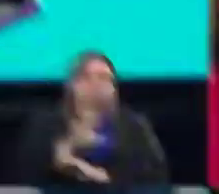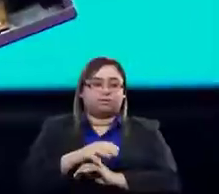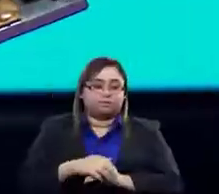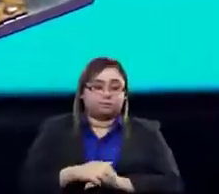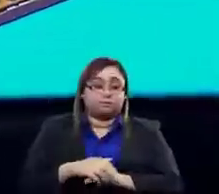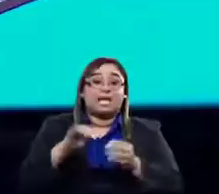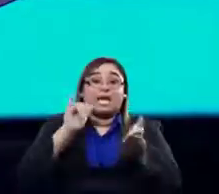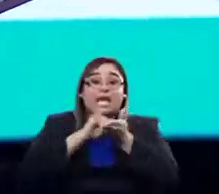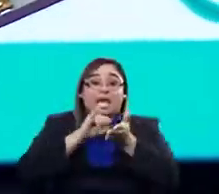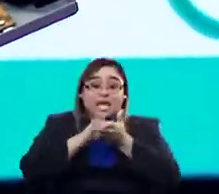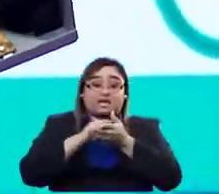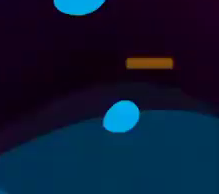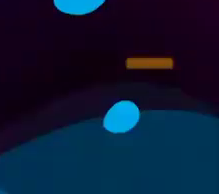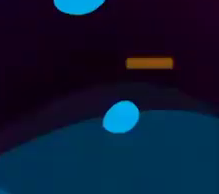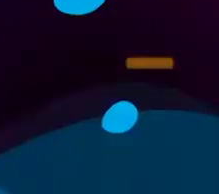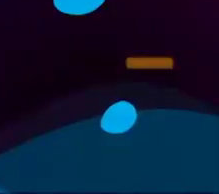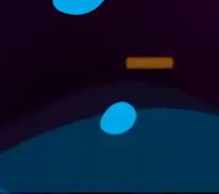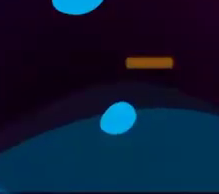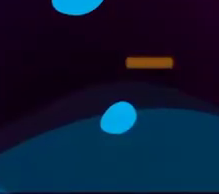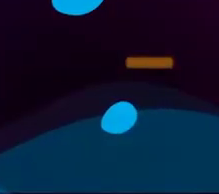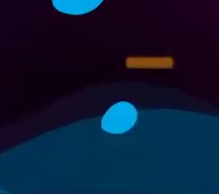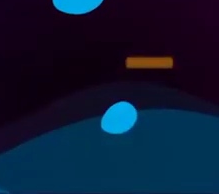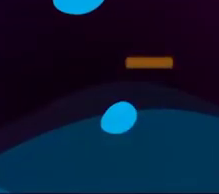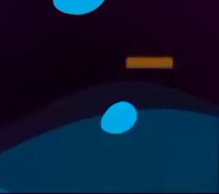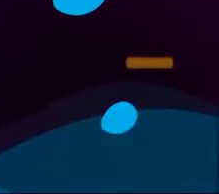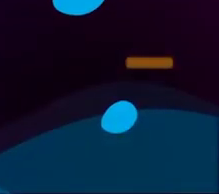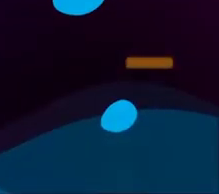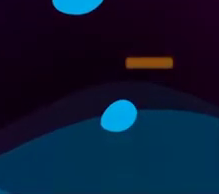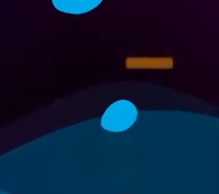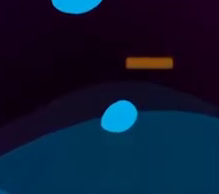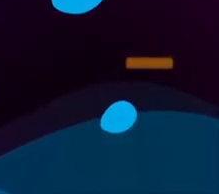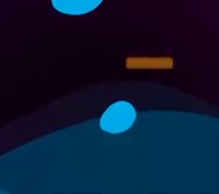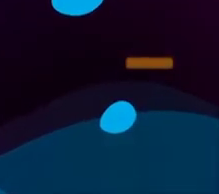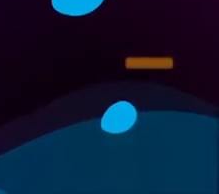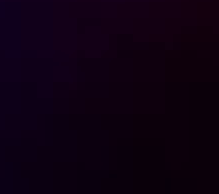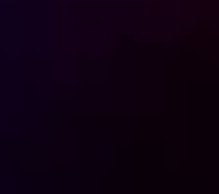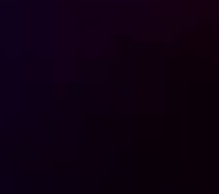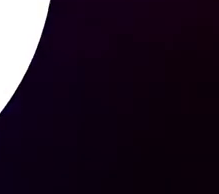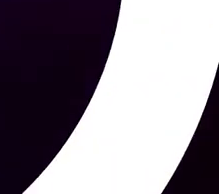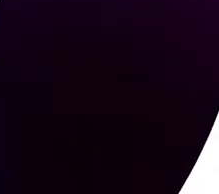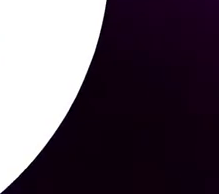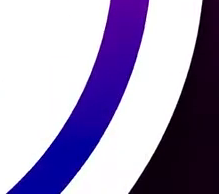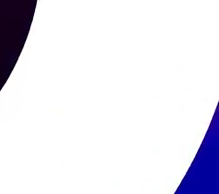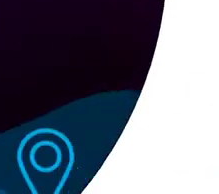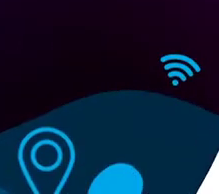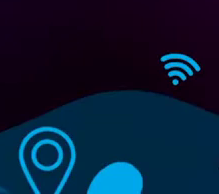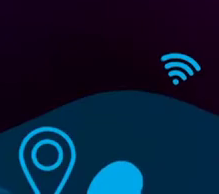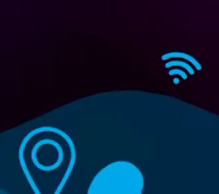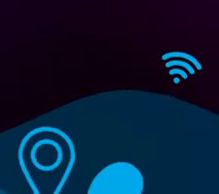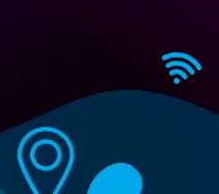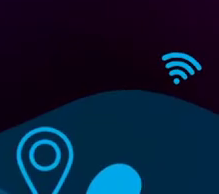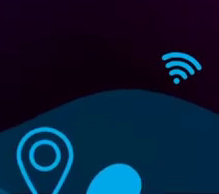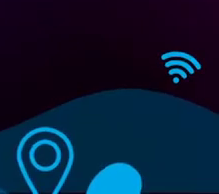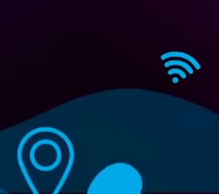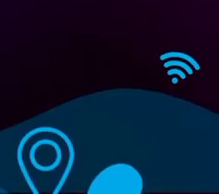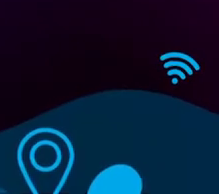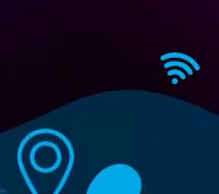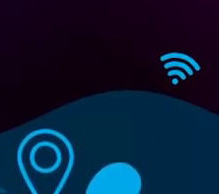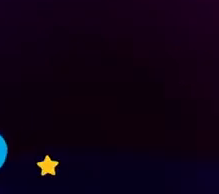Aprende en casa a través de la televisión y conéctate con la estrella, porque Ser TV y Meduca